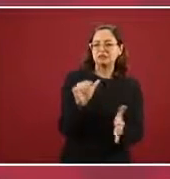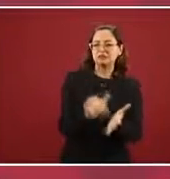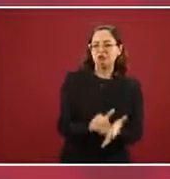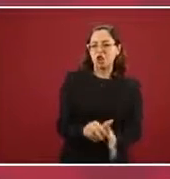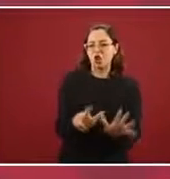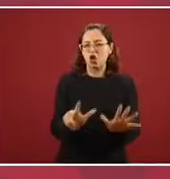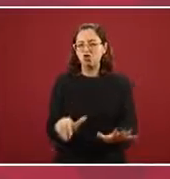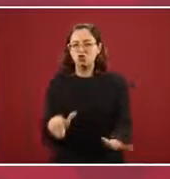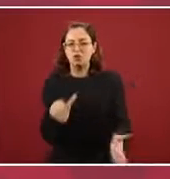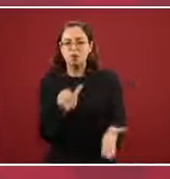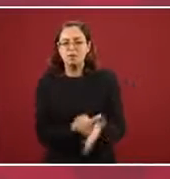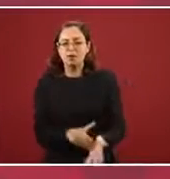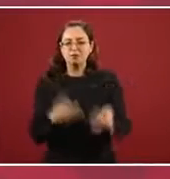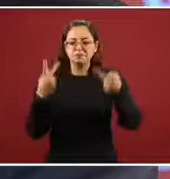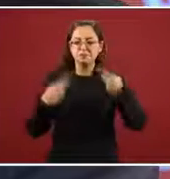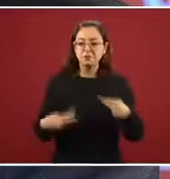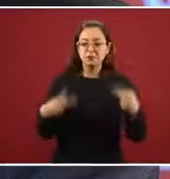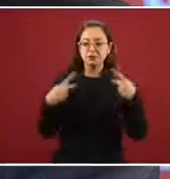personas